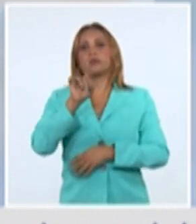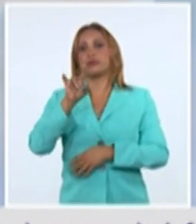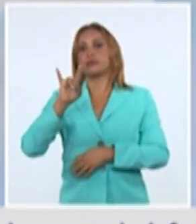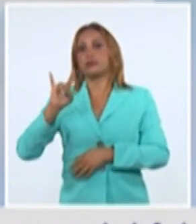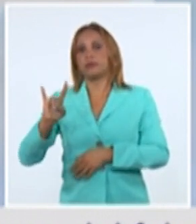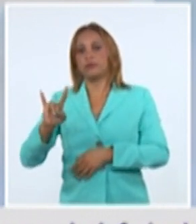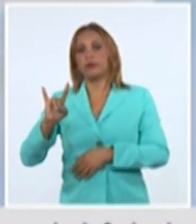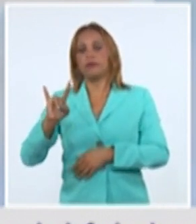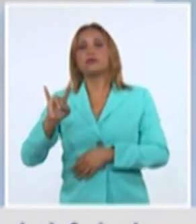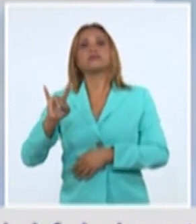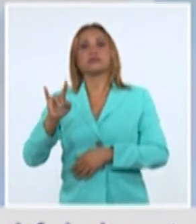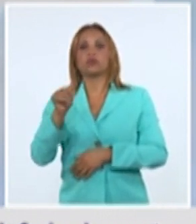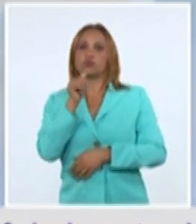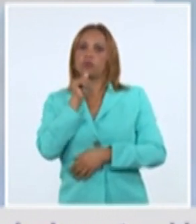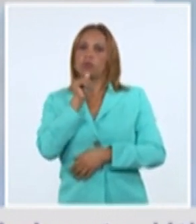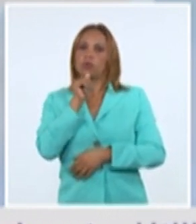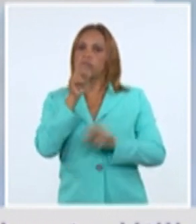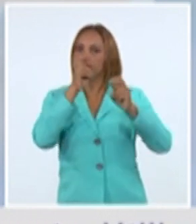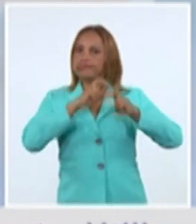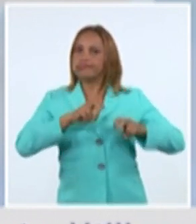8.419 son sospechosos,